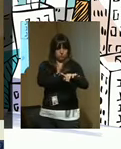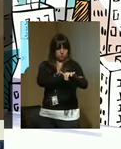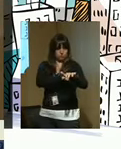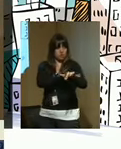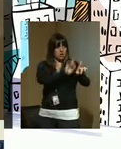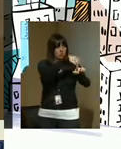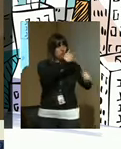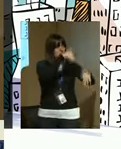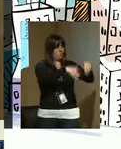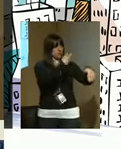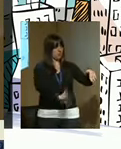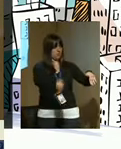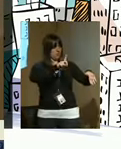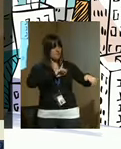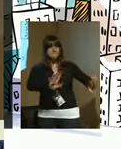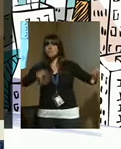nosotros podemos